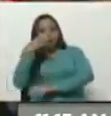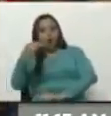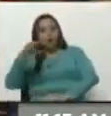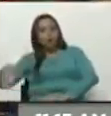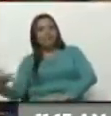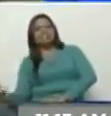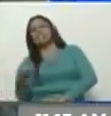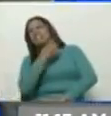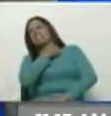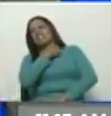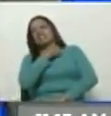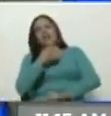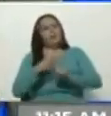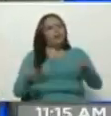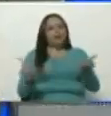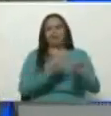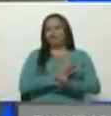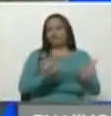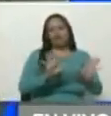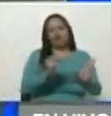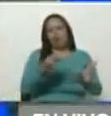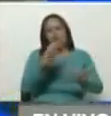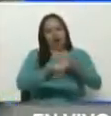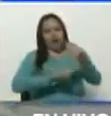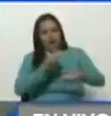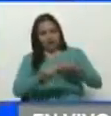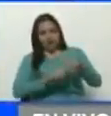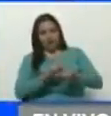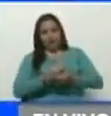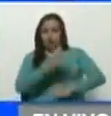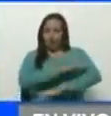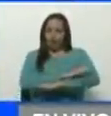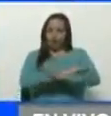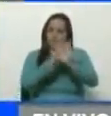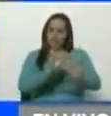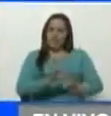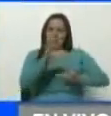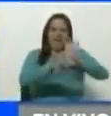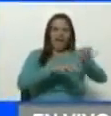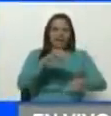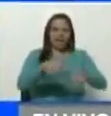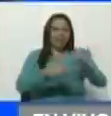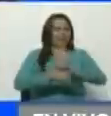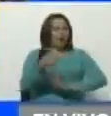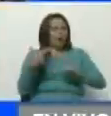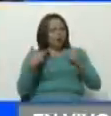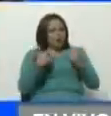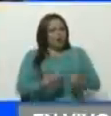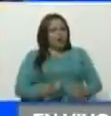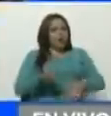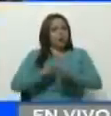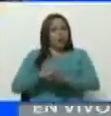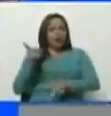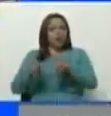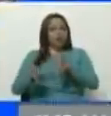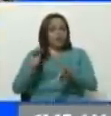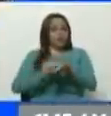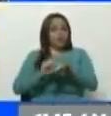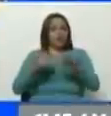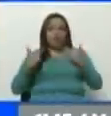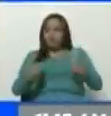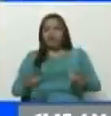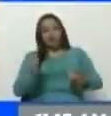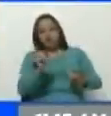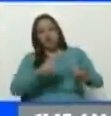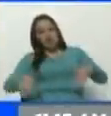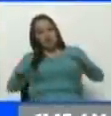ese instante. Pues la conducta de esos animales es más que humana, porque a veces los humanos no somos así.